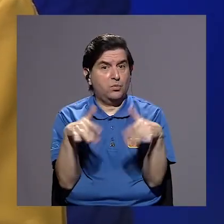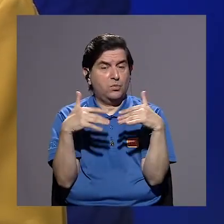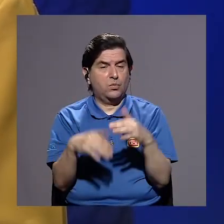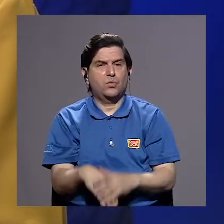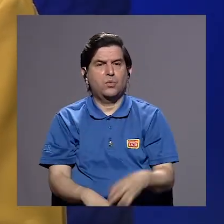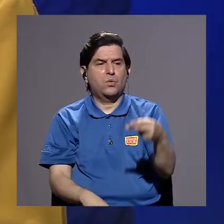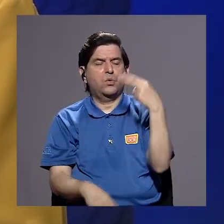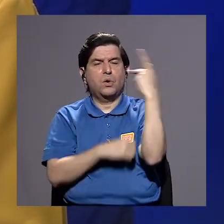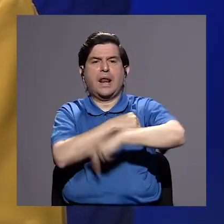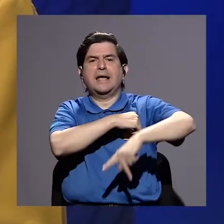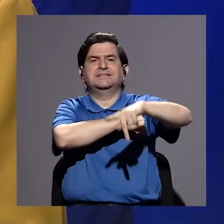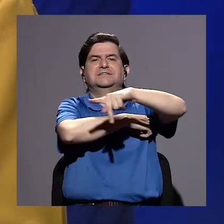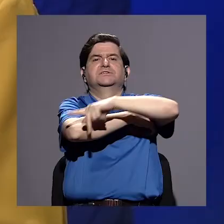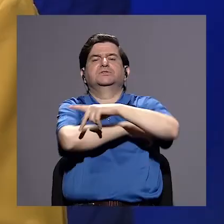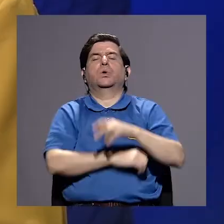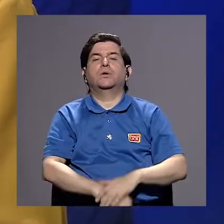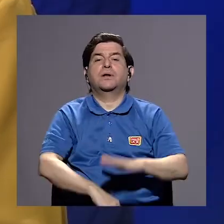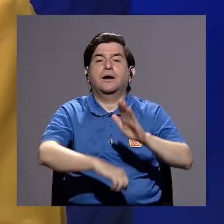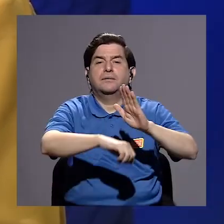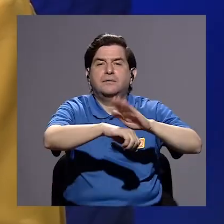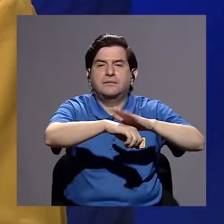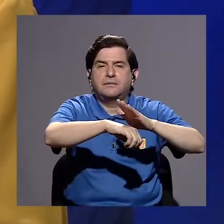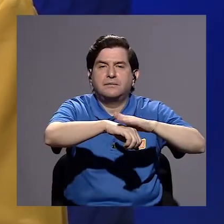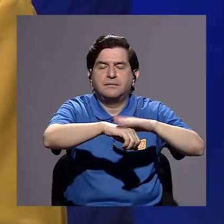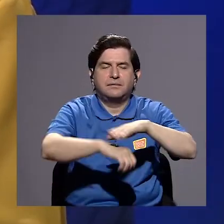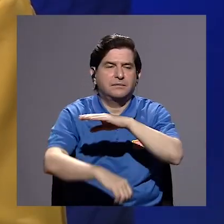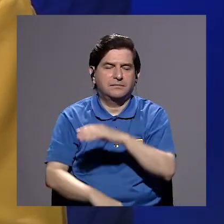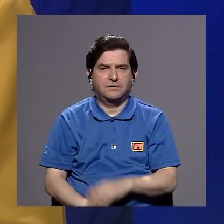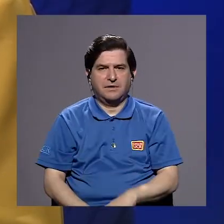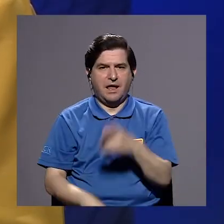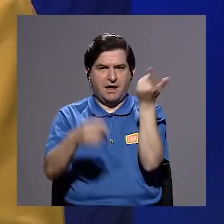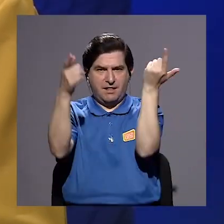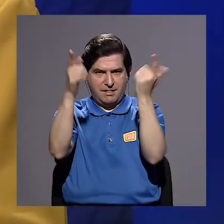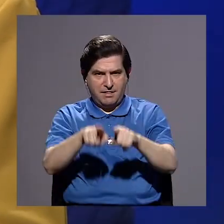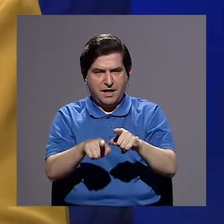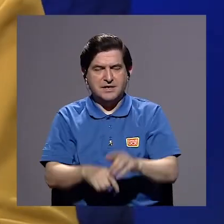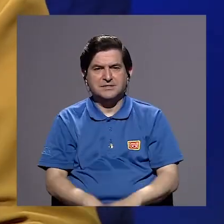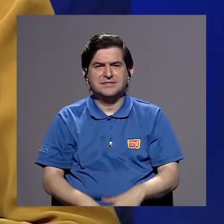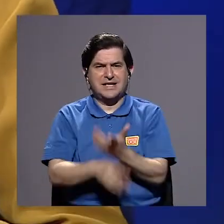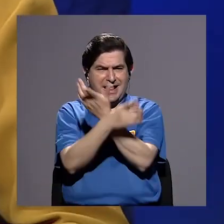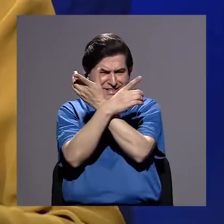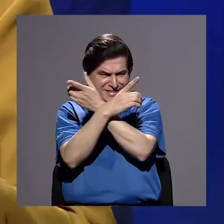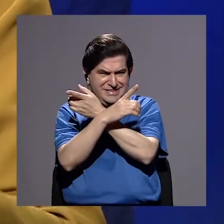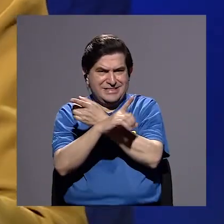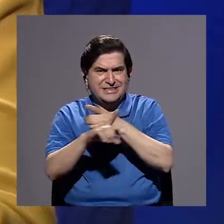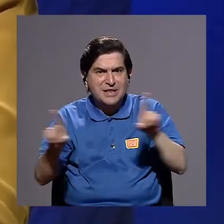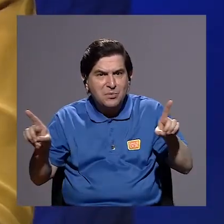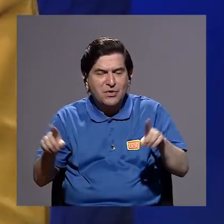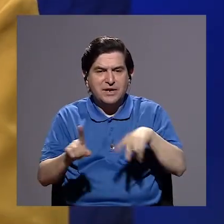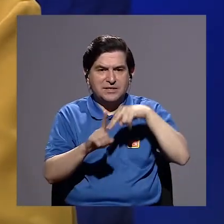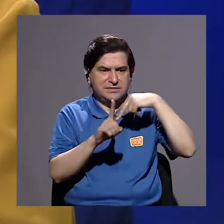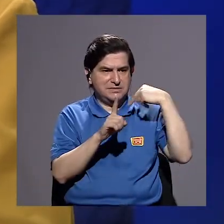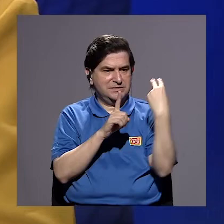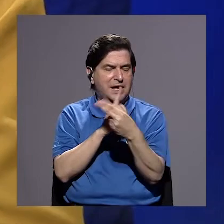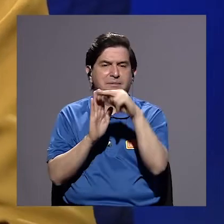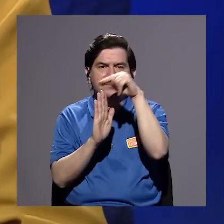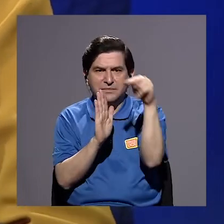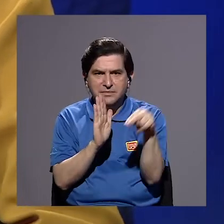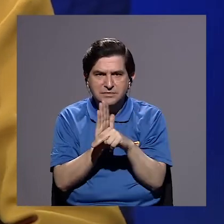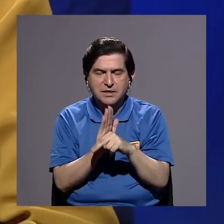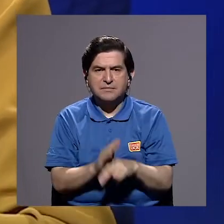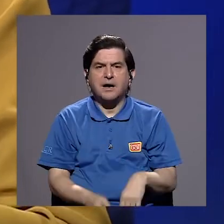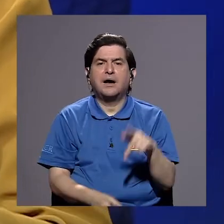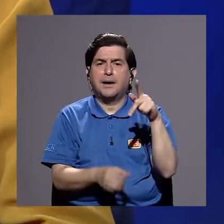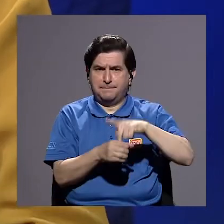ha cambiado la historia de este país porque permite o ha permitido que la democracia, por lo menos desde el punto de vista